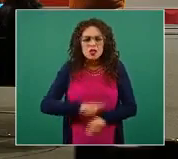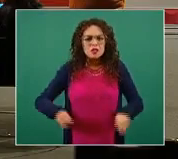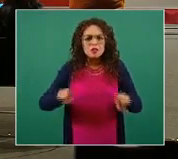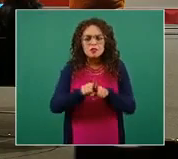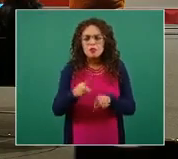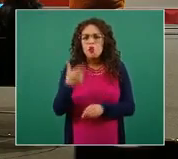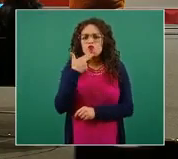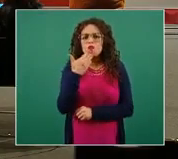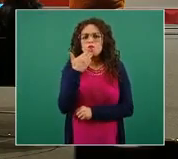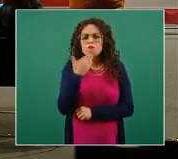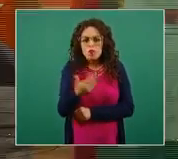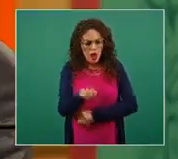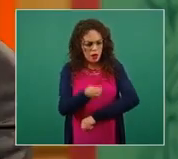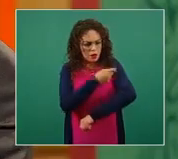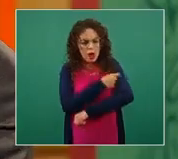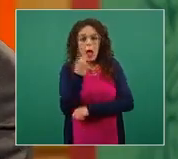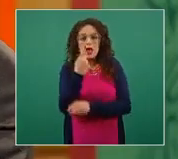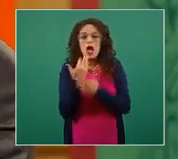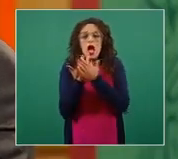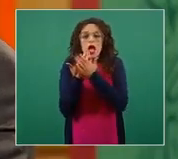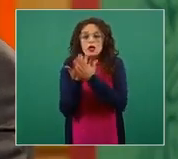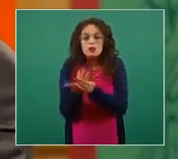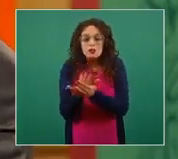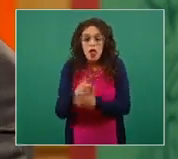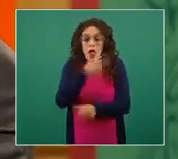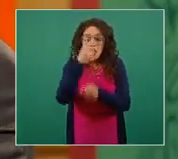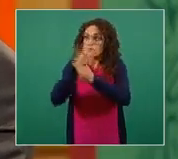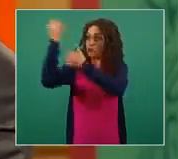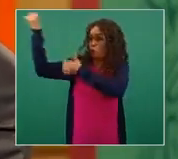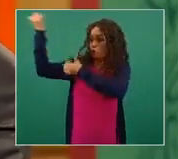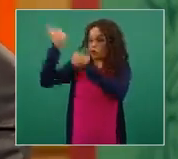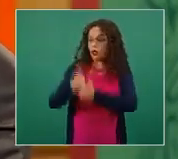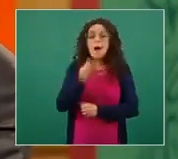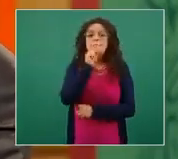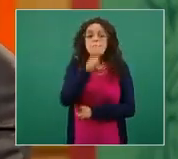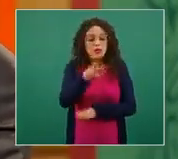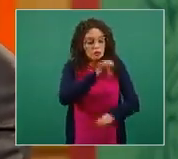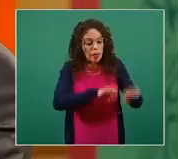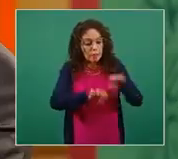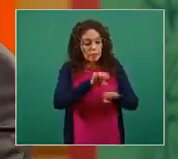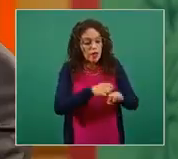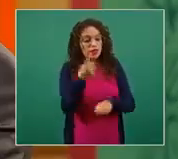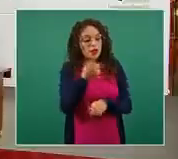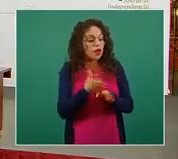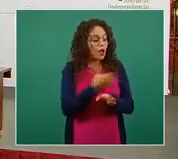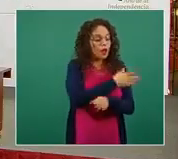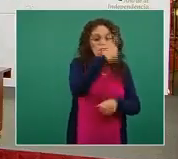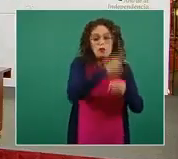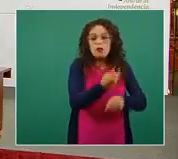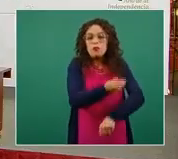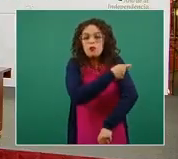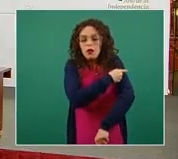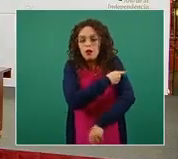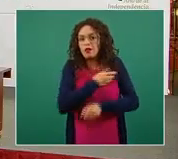segundas dosis específicamente de la misma vacuna con la que se puso la primera dosis.